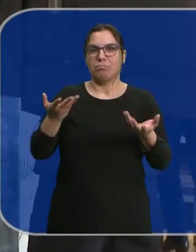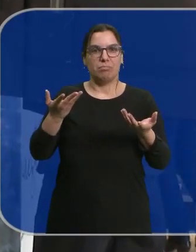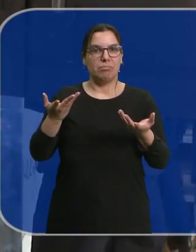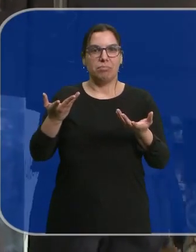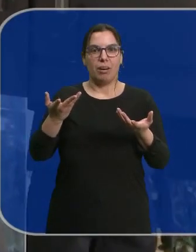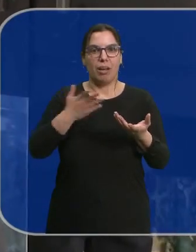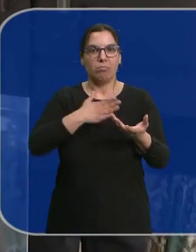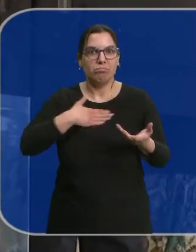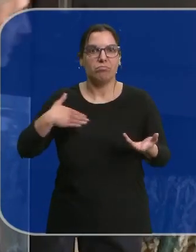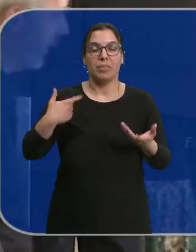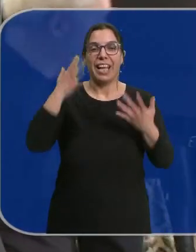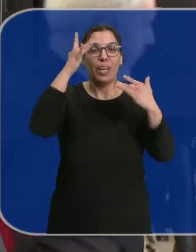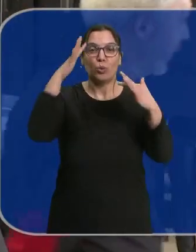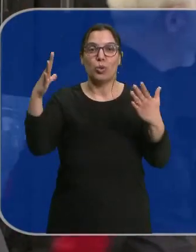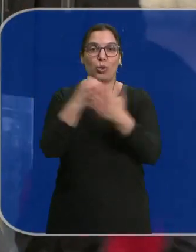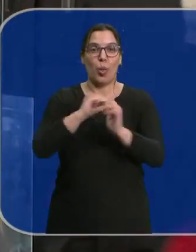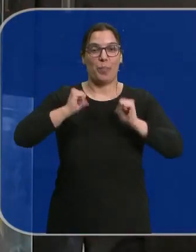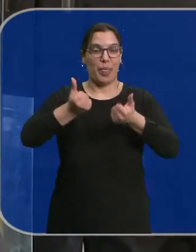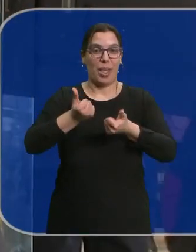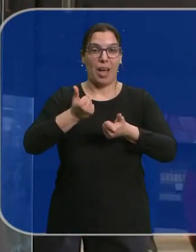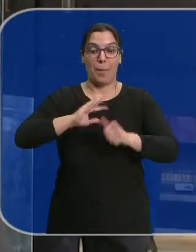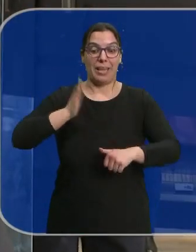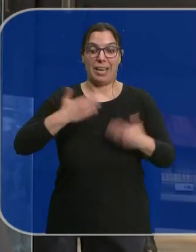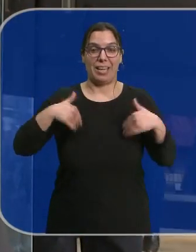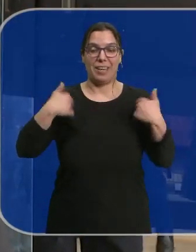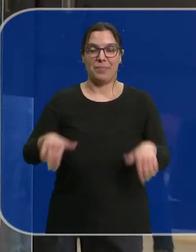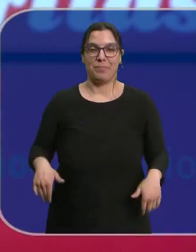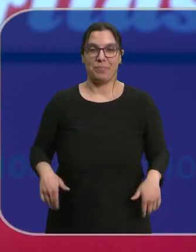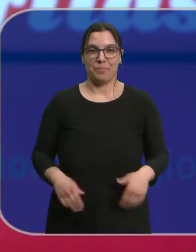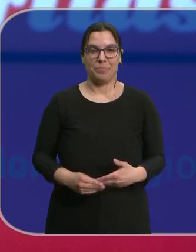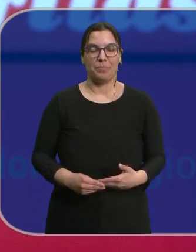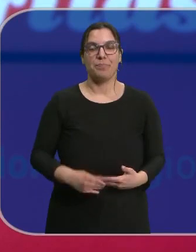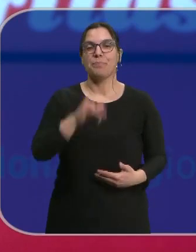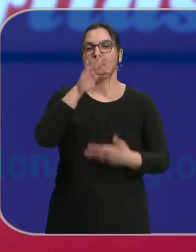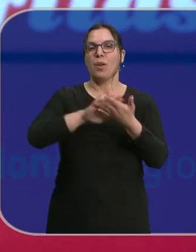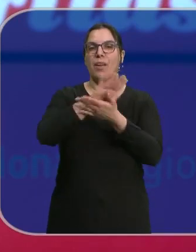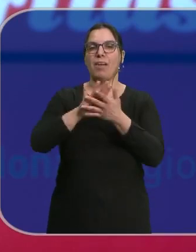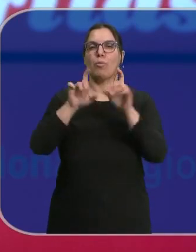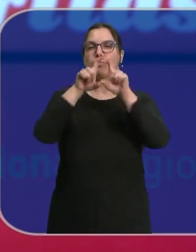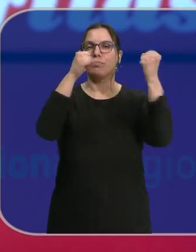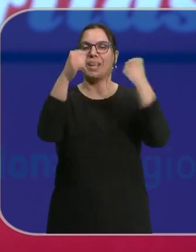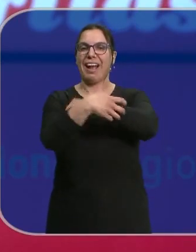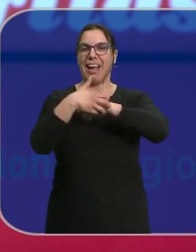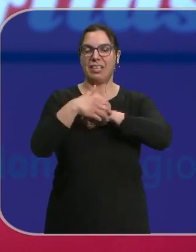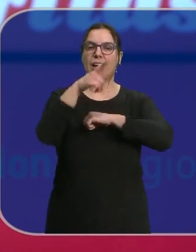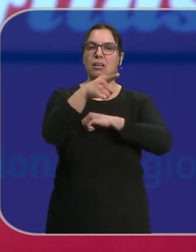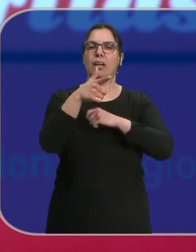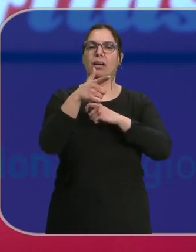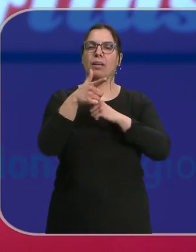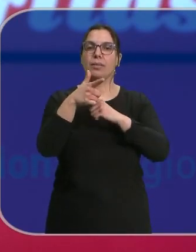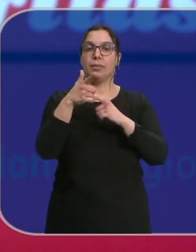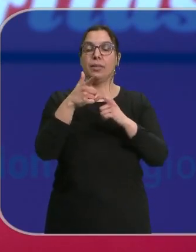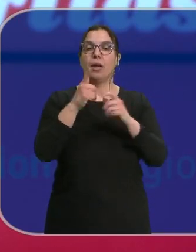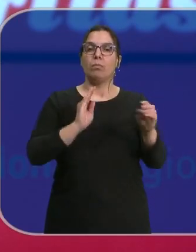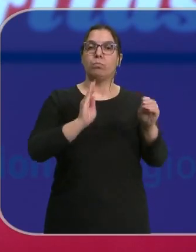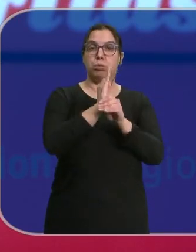mano y pues con mucha ilusión todos de empezar ya mañana. Les hablamos ahora de Cáritas, una de las grandes beneficiarias de